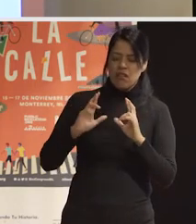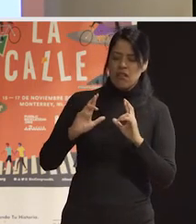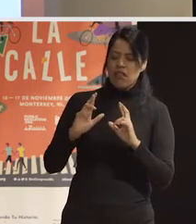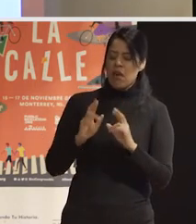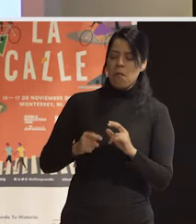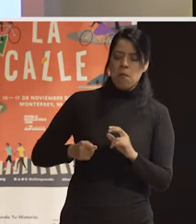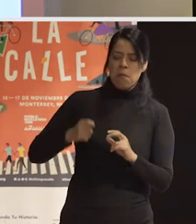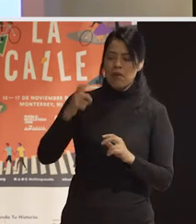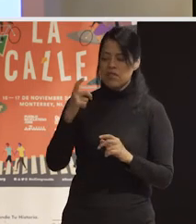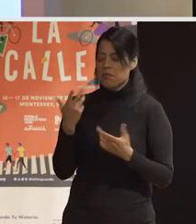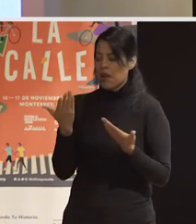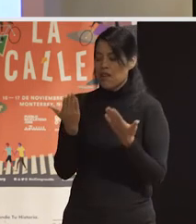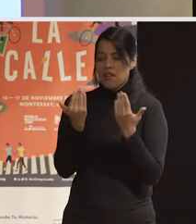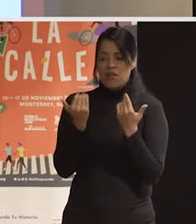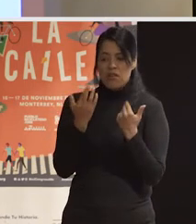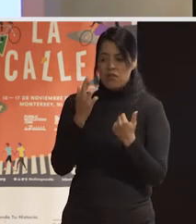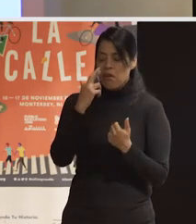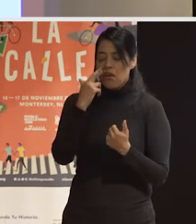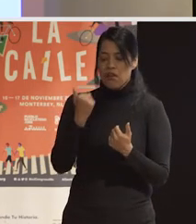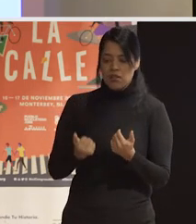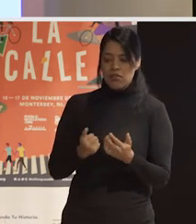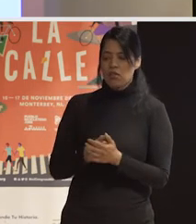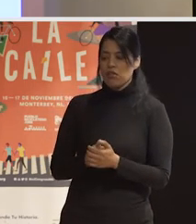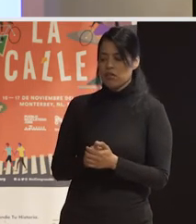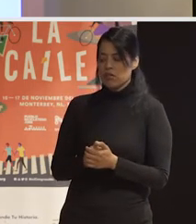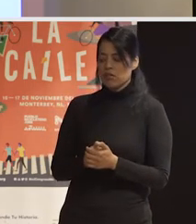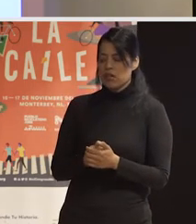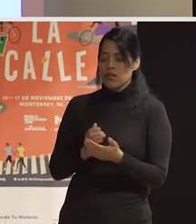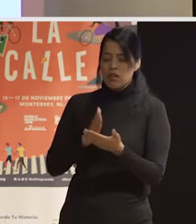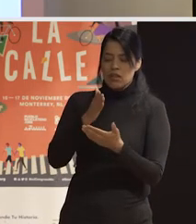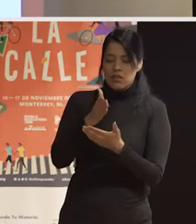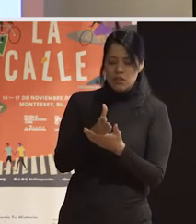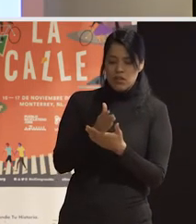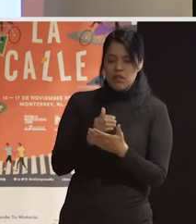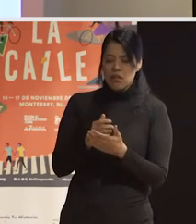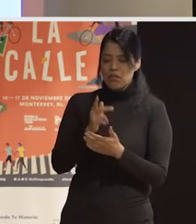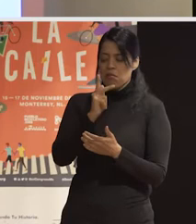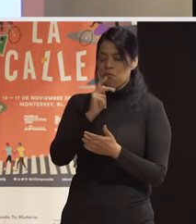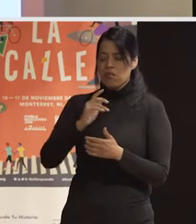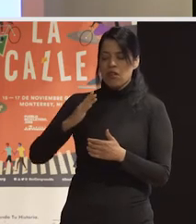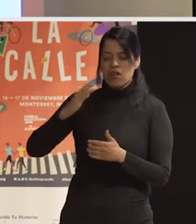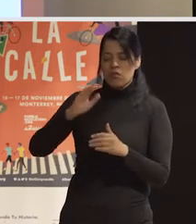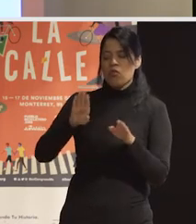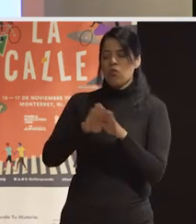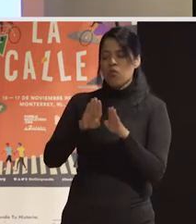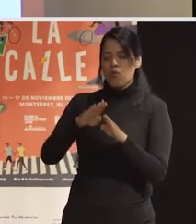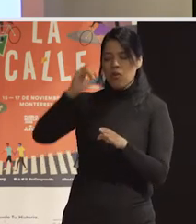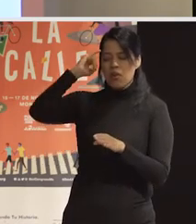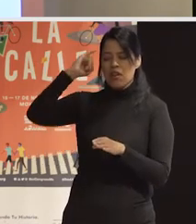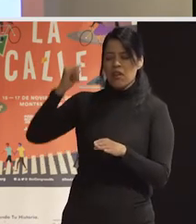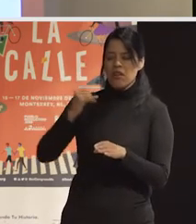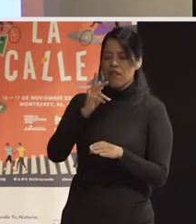plantea el planeta como un ser femenino y por ende por medios del ente patriarcal se ve como objeto para dominar